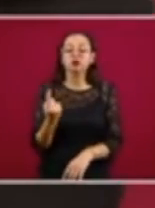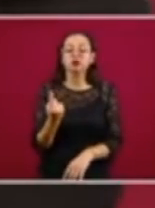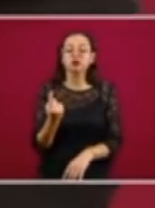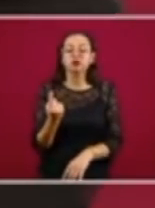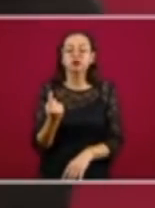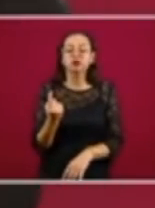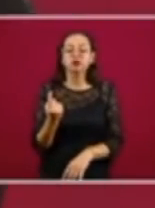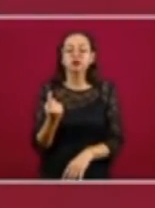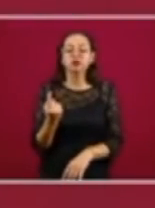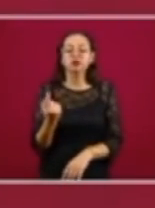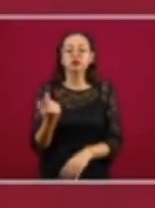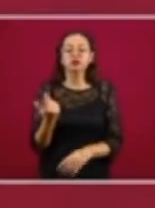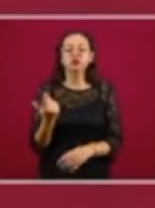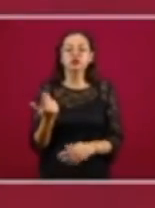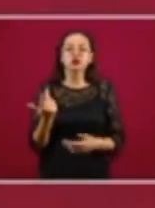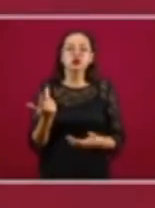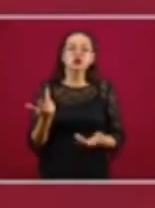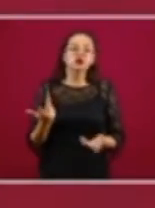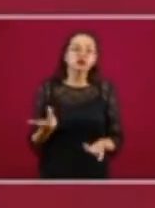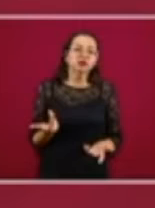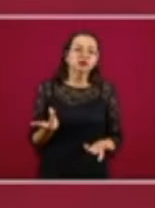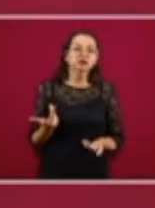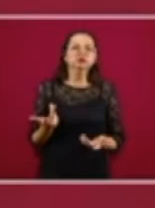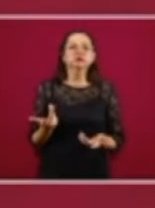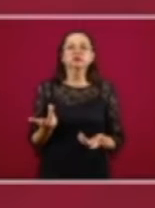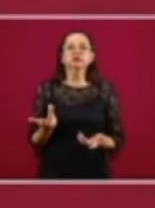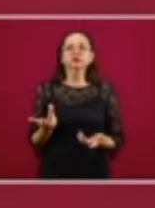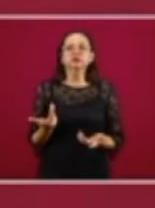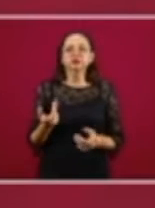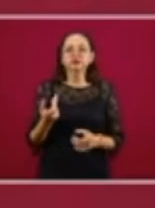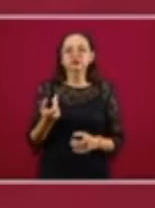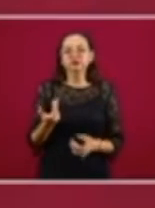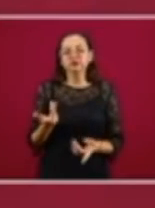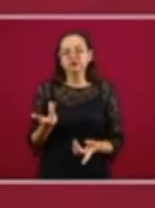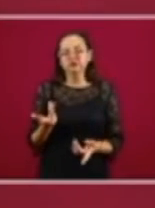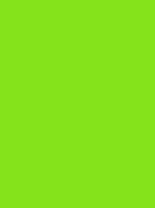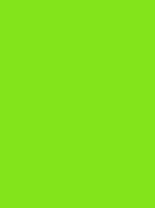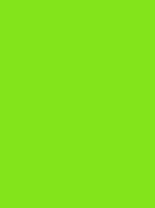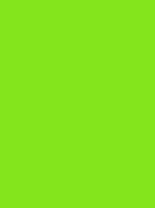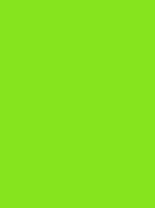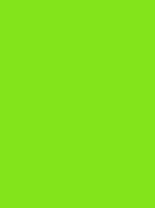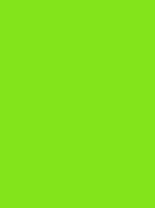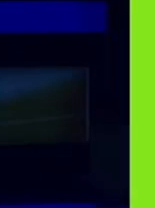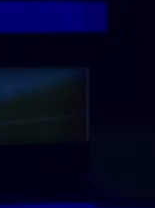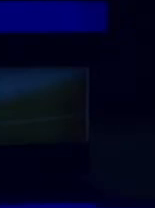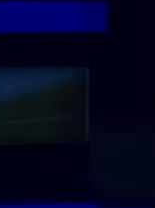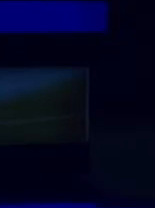Alfonso Rodríguez Córdoba, Ayuda. Noticieros Televisa.